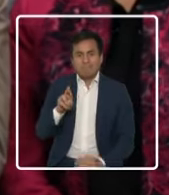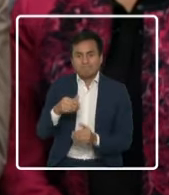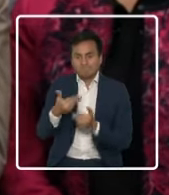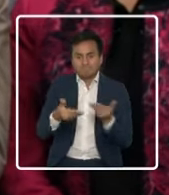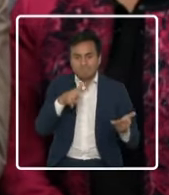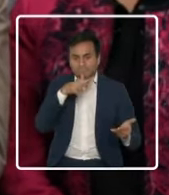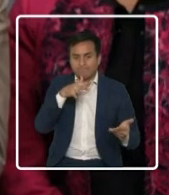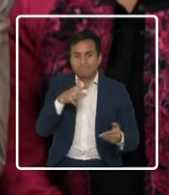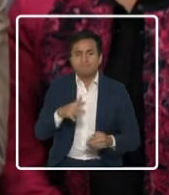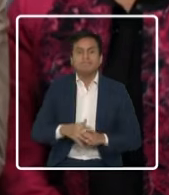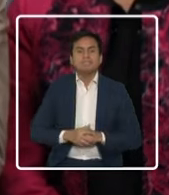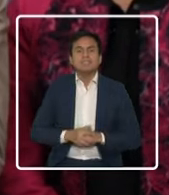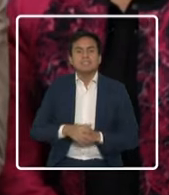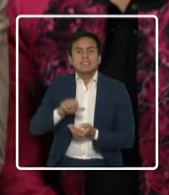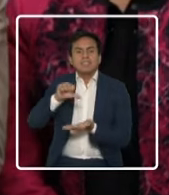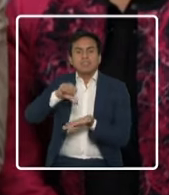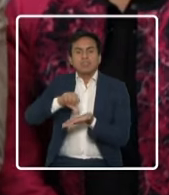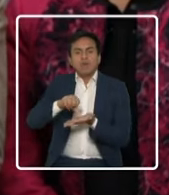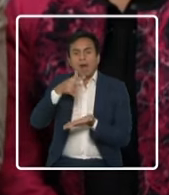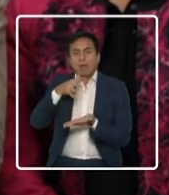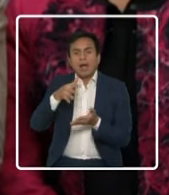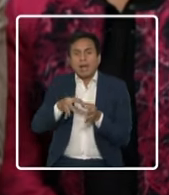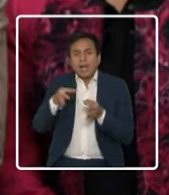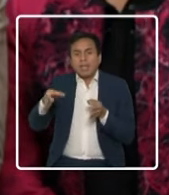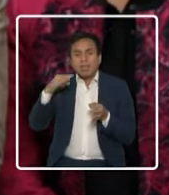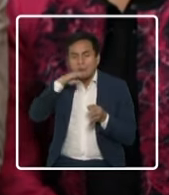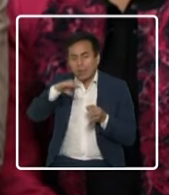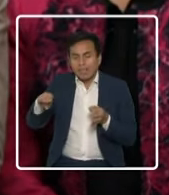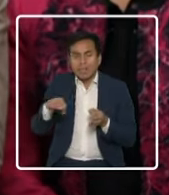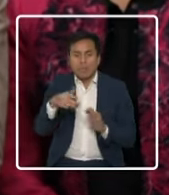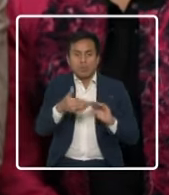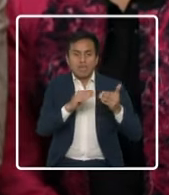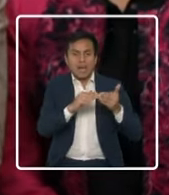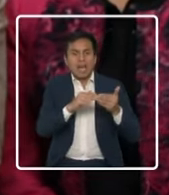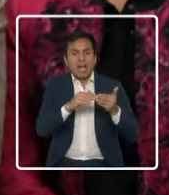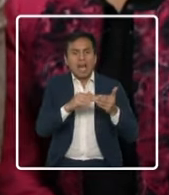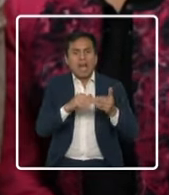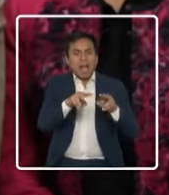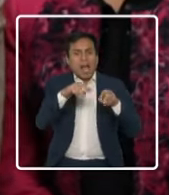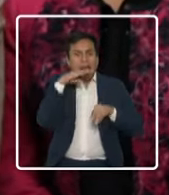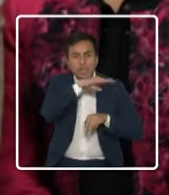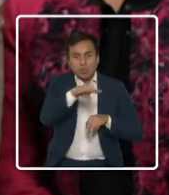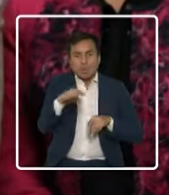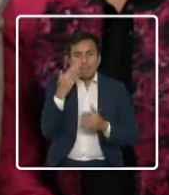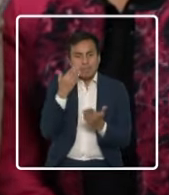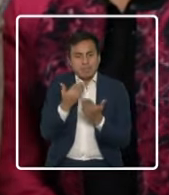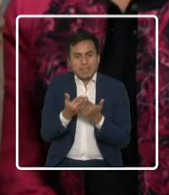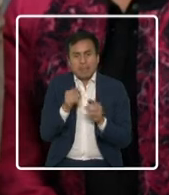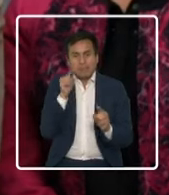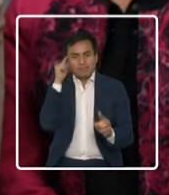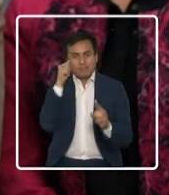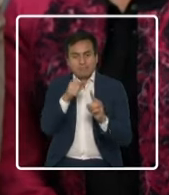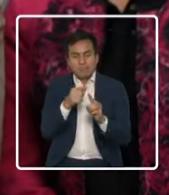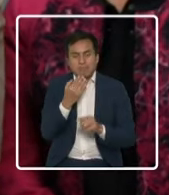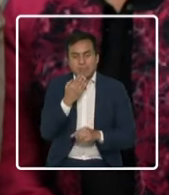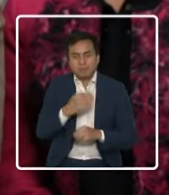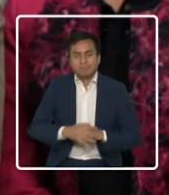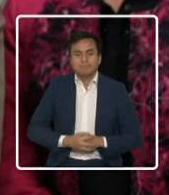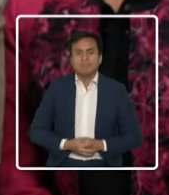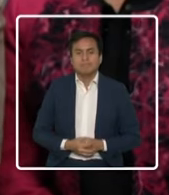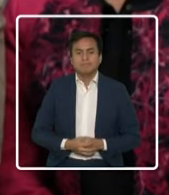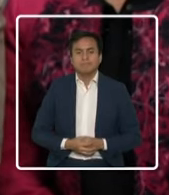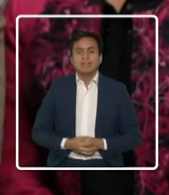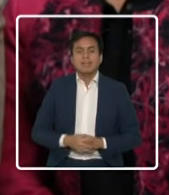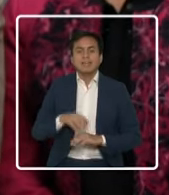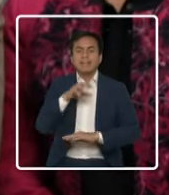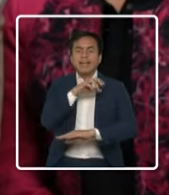algunos periodistas buscaban respuestas de polémicas o preguntas o frases que se pronunciaron hace mucho tiempo, porque